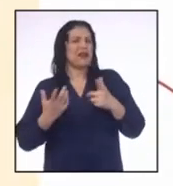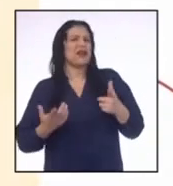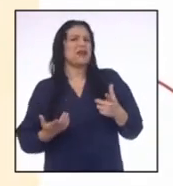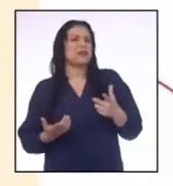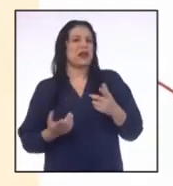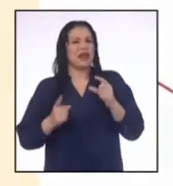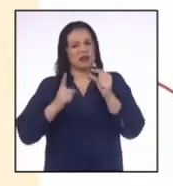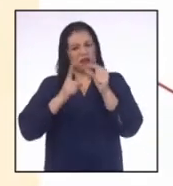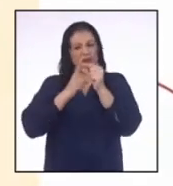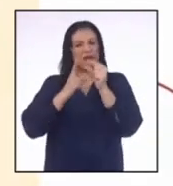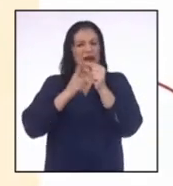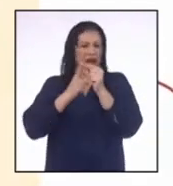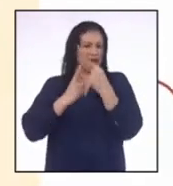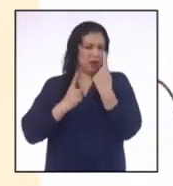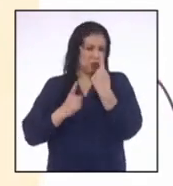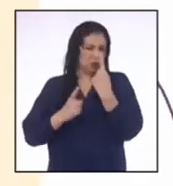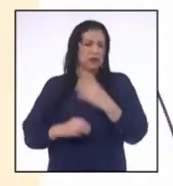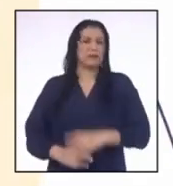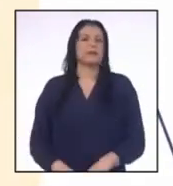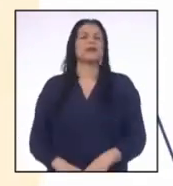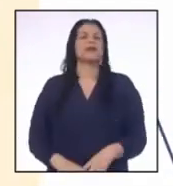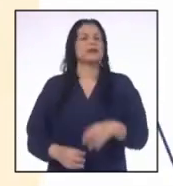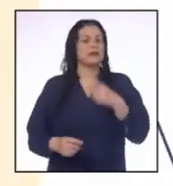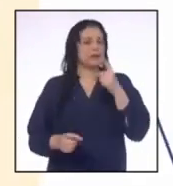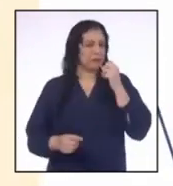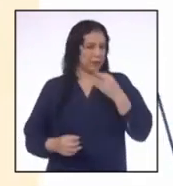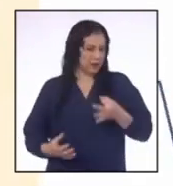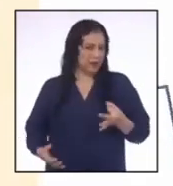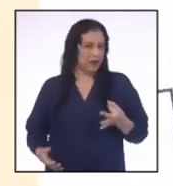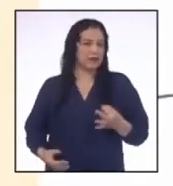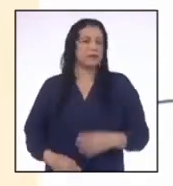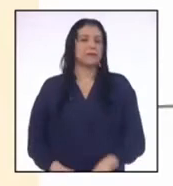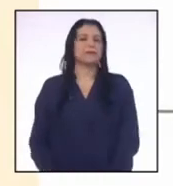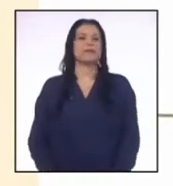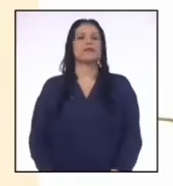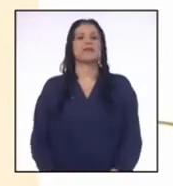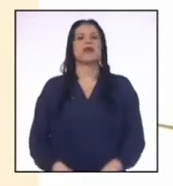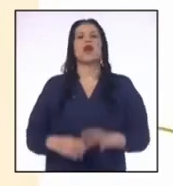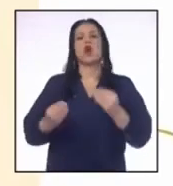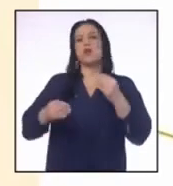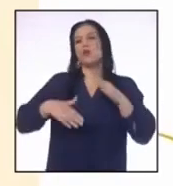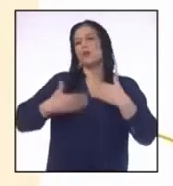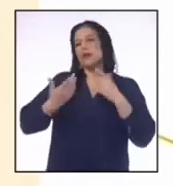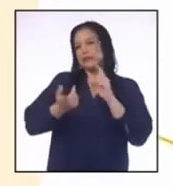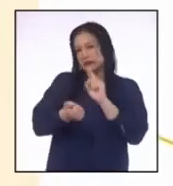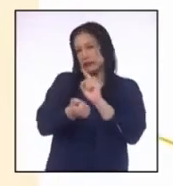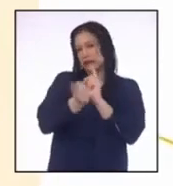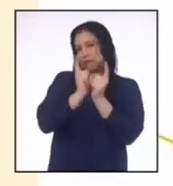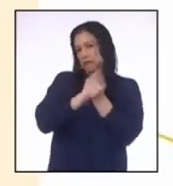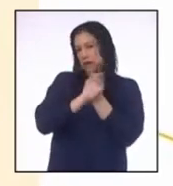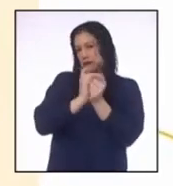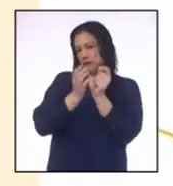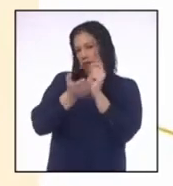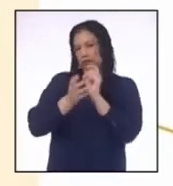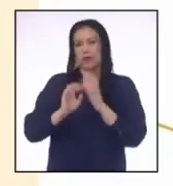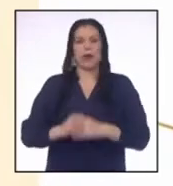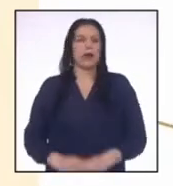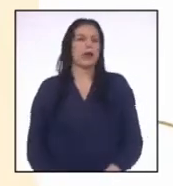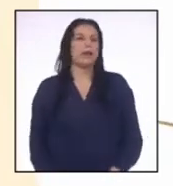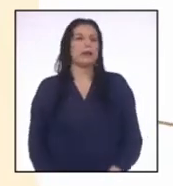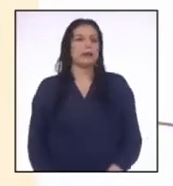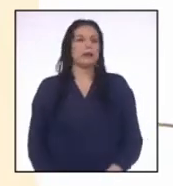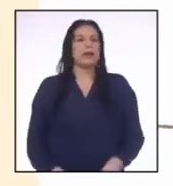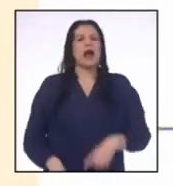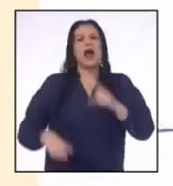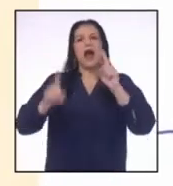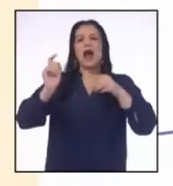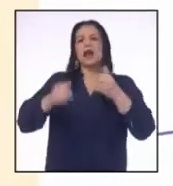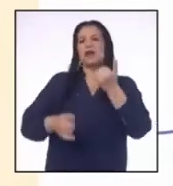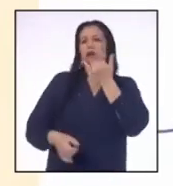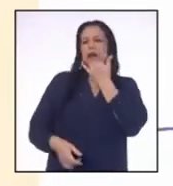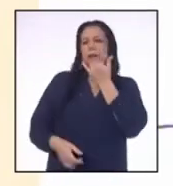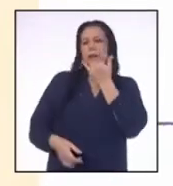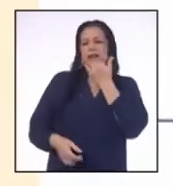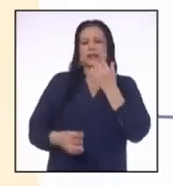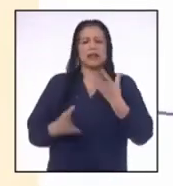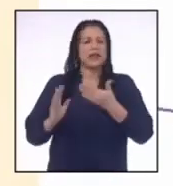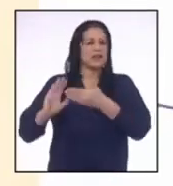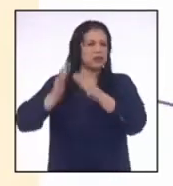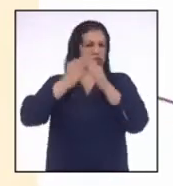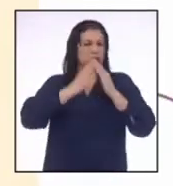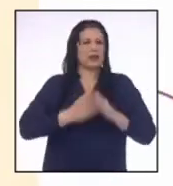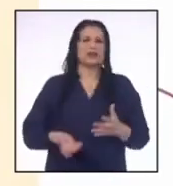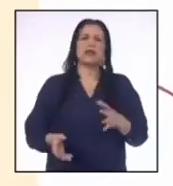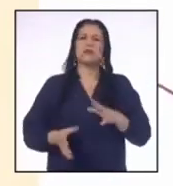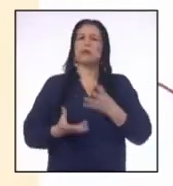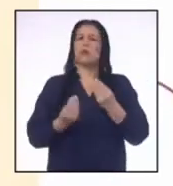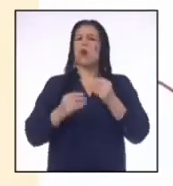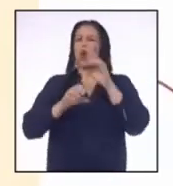existe una palabra para eso, ¿no? Es verdad. ¿Cómo quedaría entonces? Algo que sucede mucho en las ciudades es que